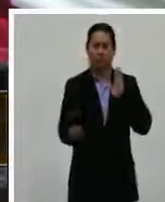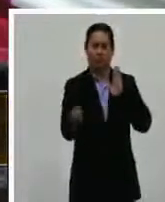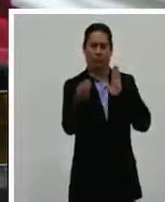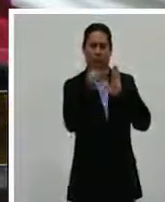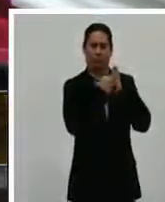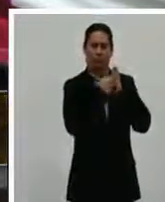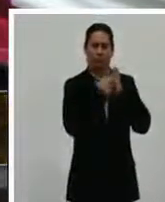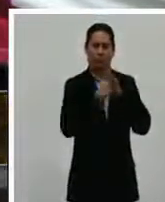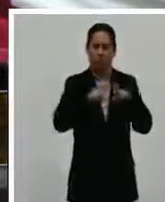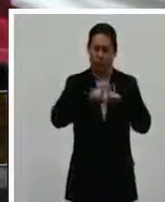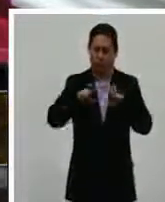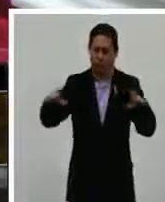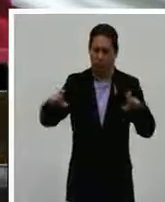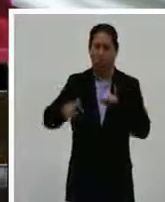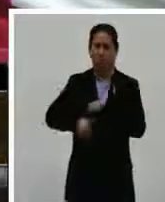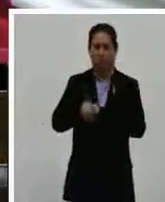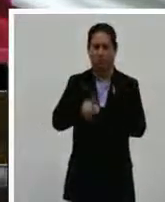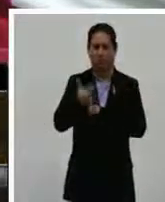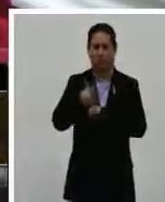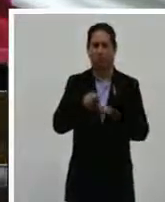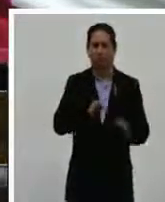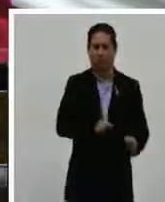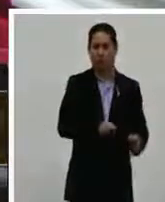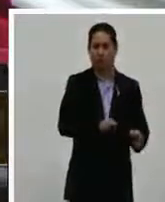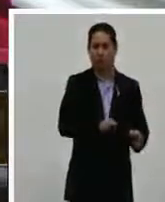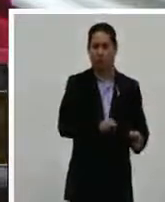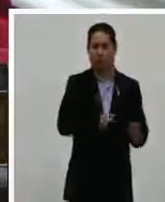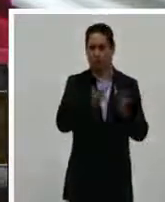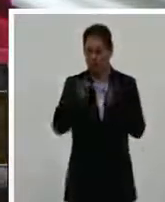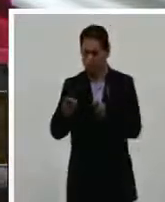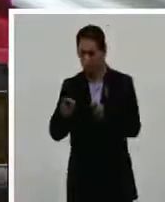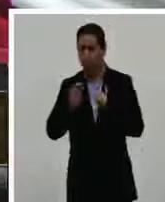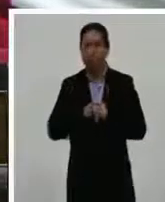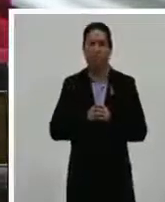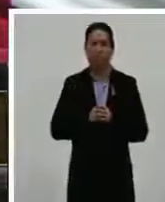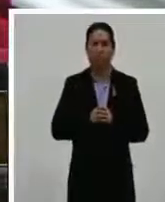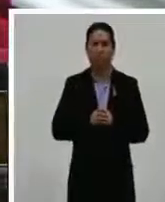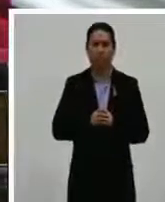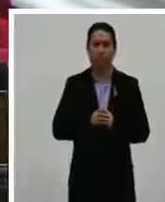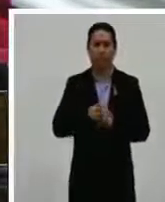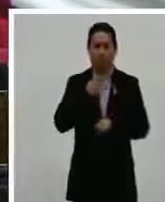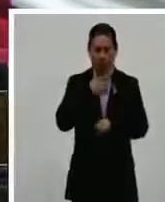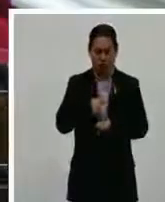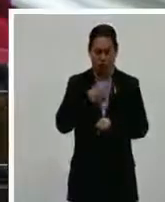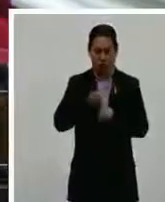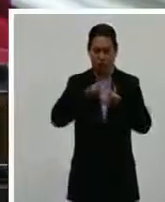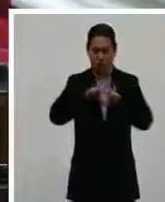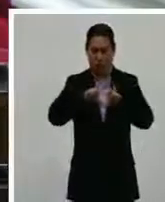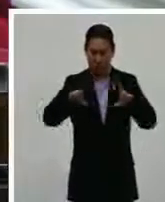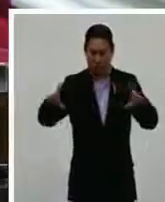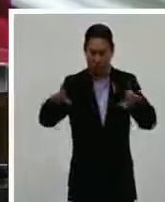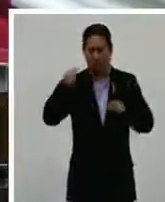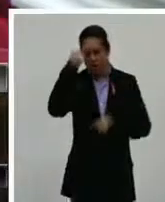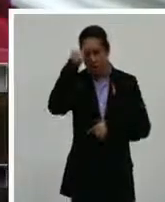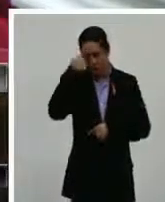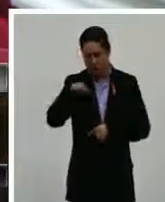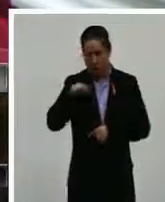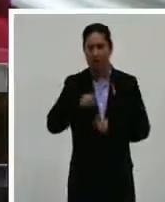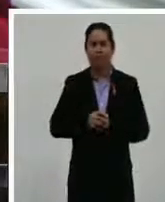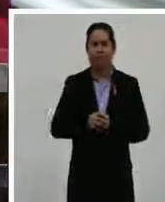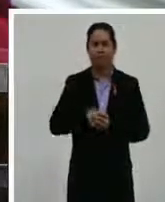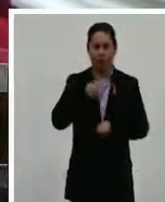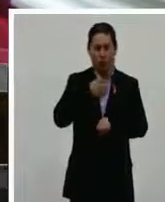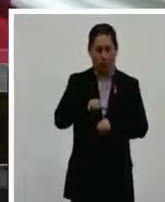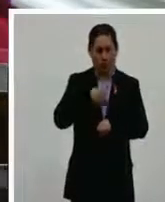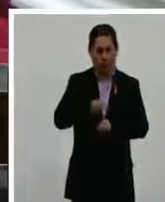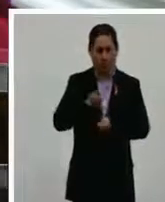la fracción decimotercera y se reconoce la subsecuente en número y contenido para quedar como fracción